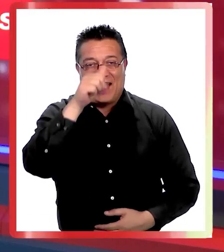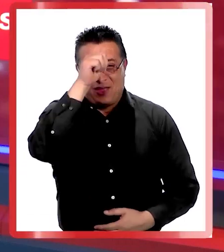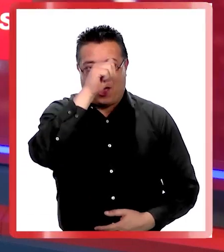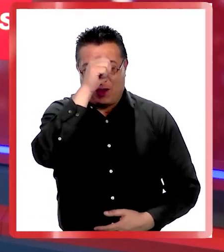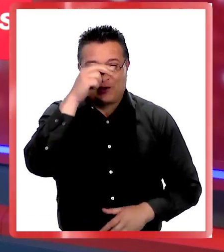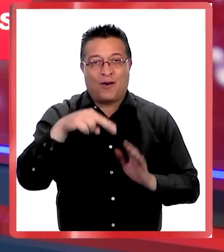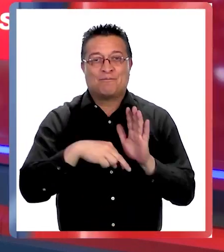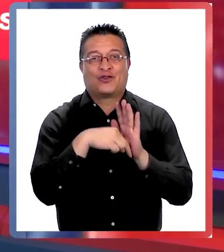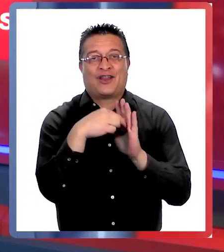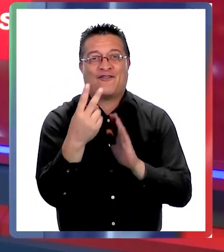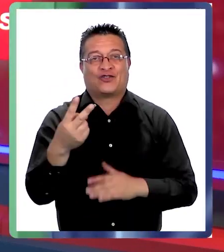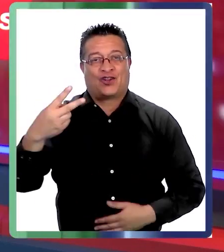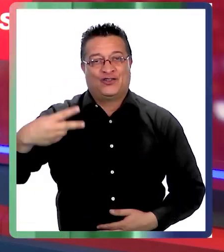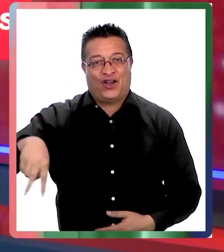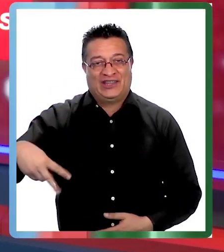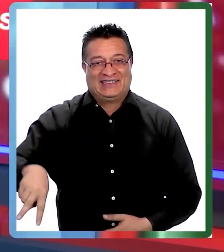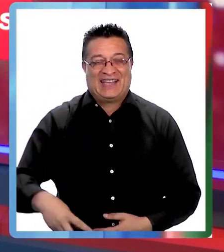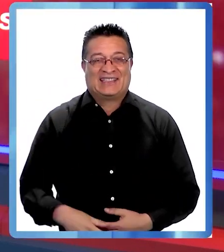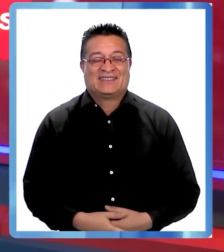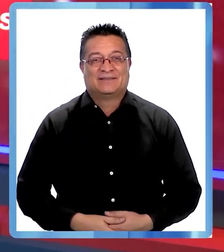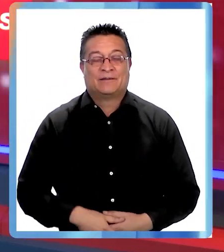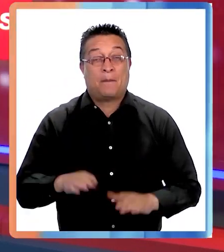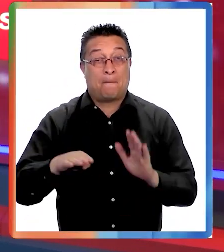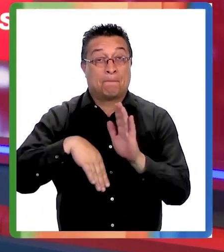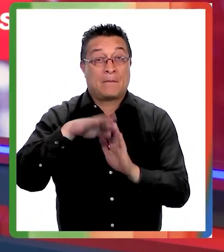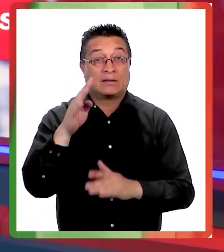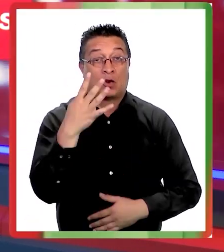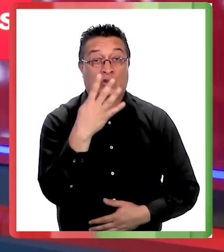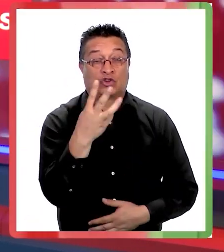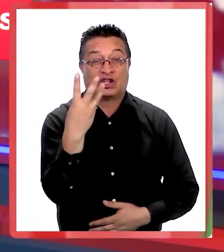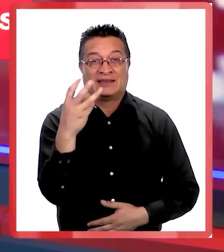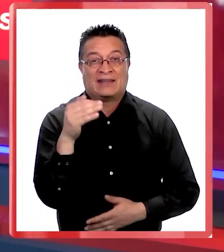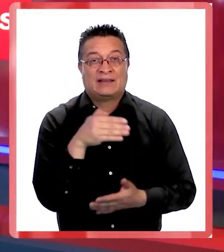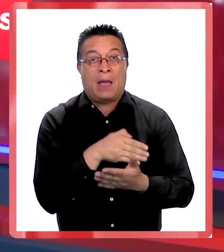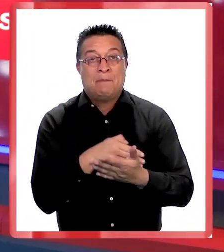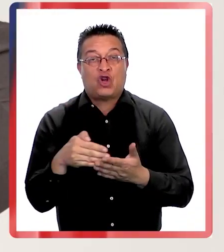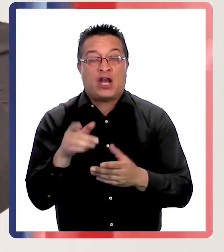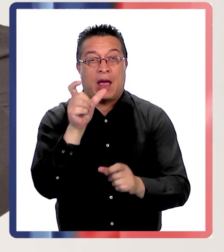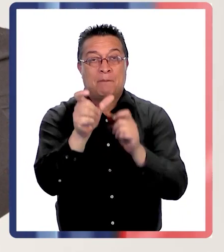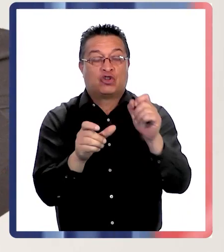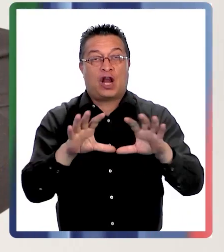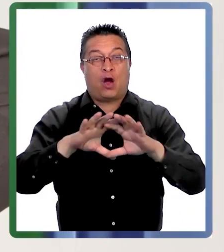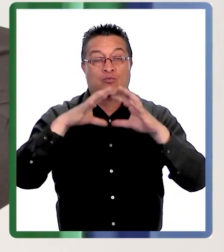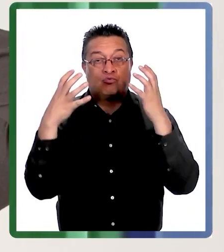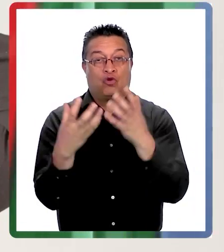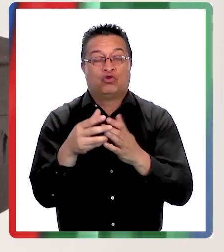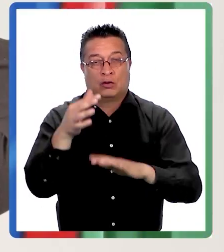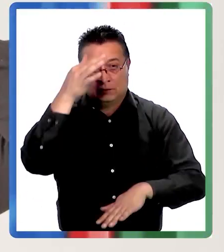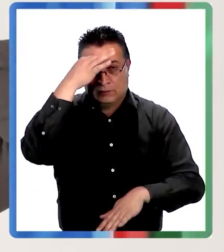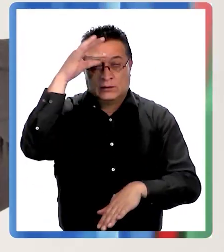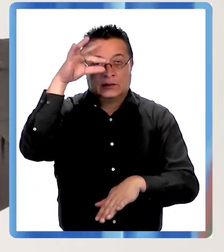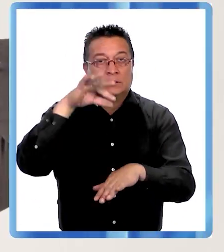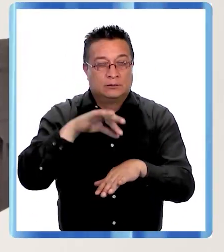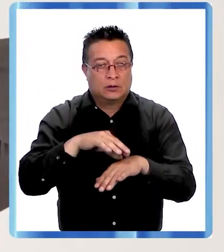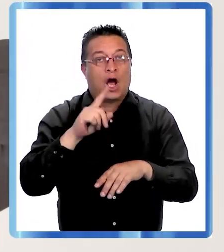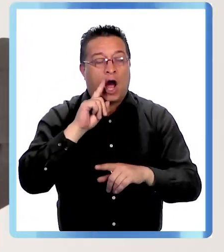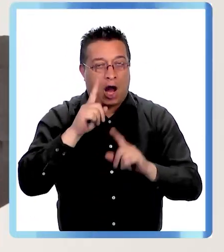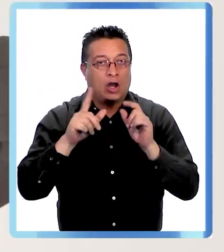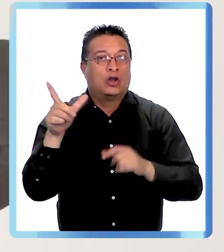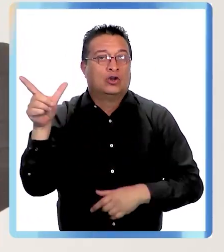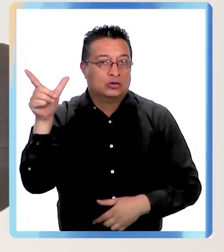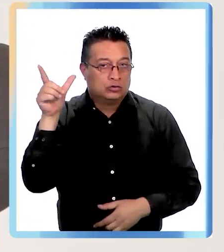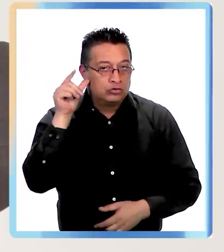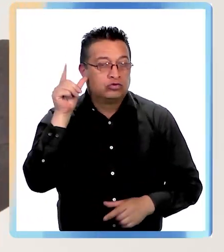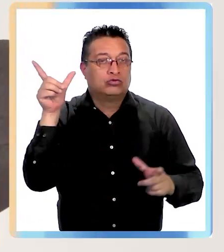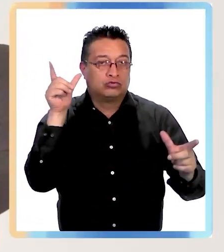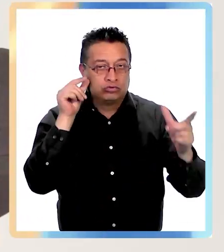del domingo de Portavoz Noticias. Más de 430 millones de personas en el mundo padecen una pérdida de